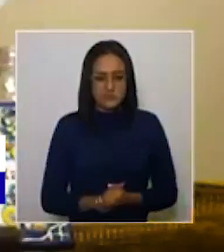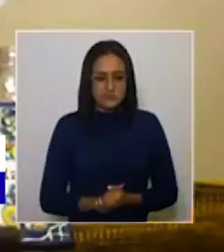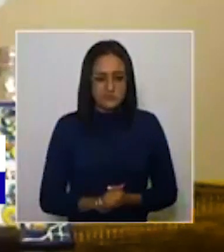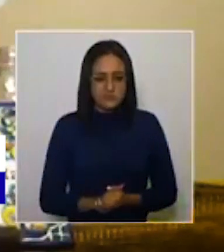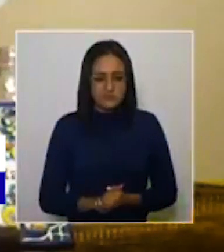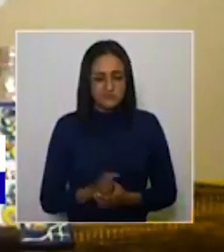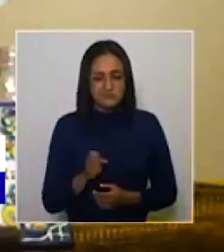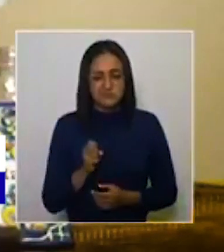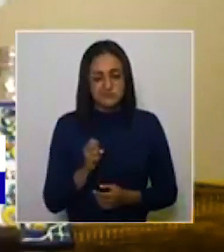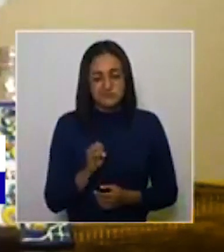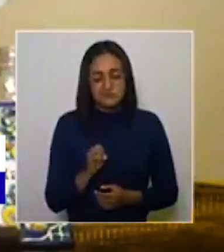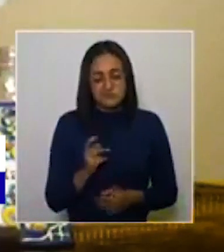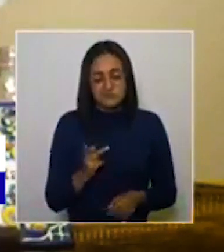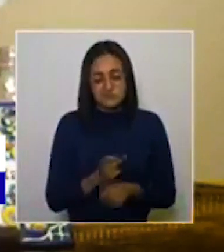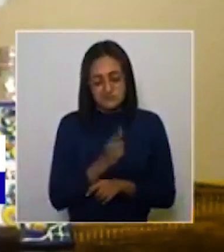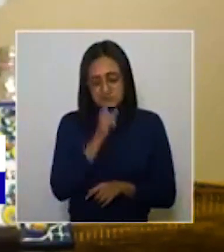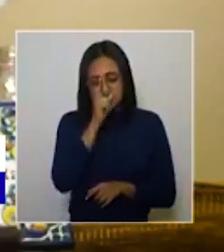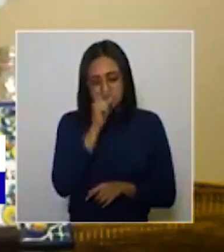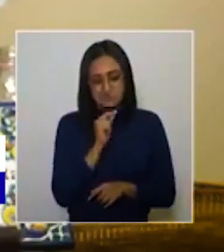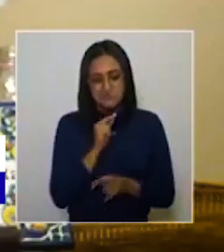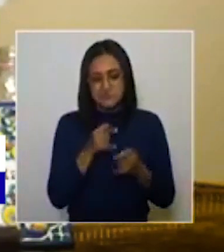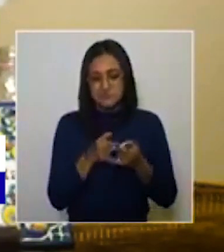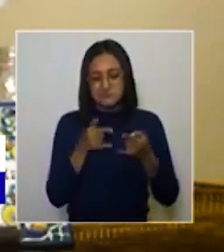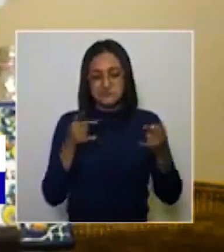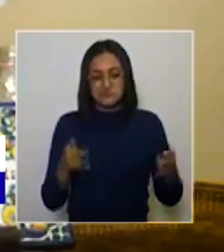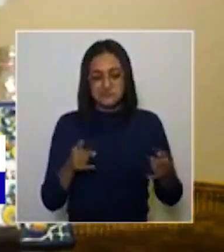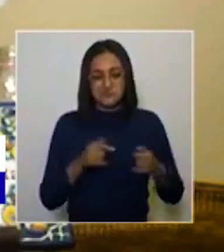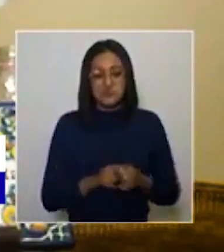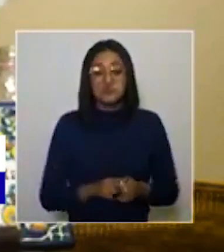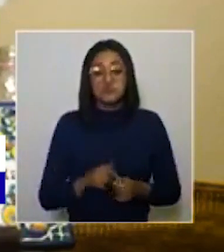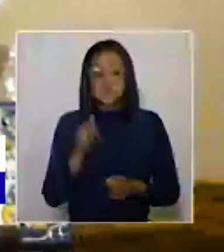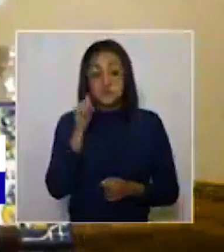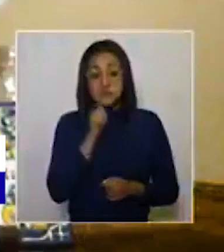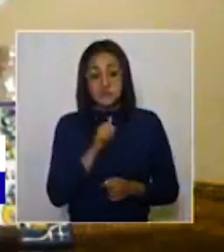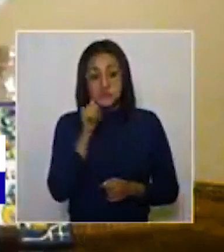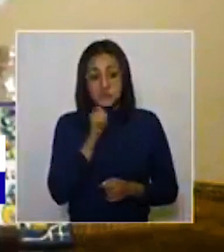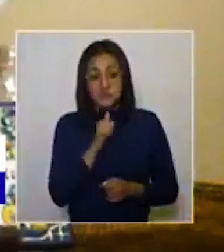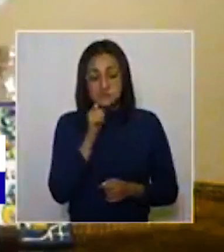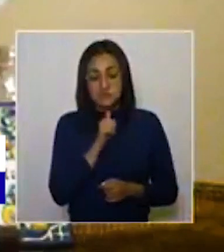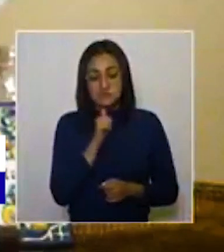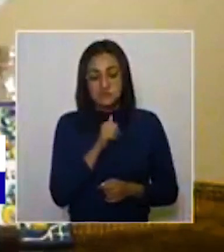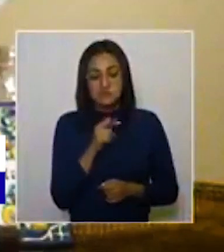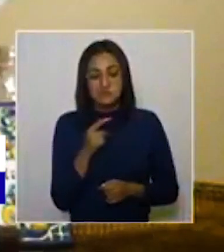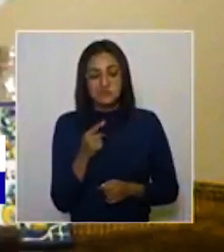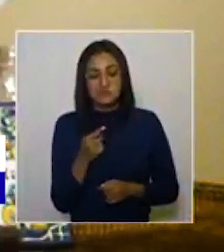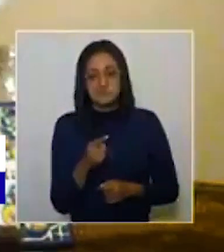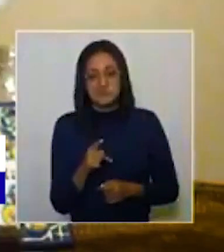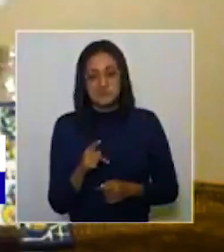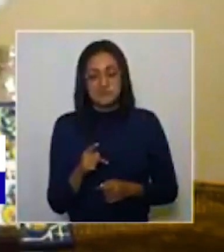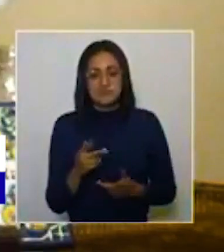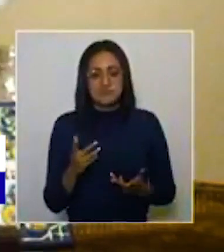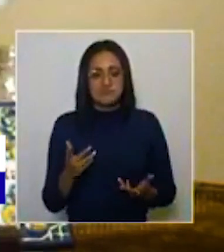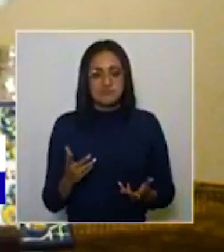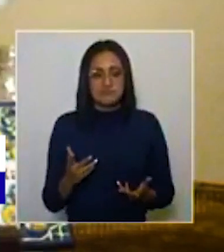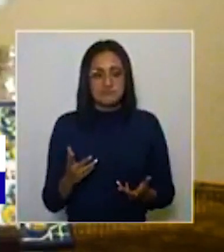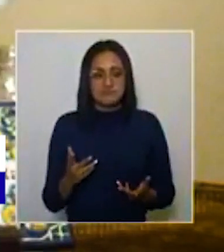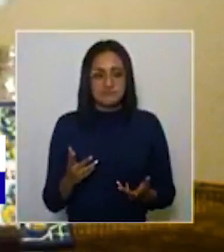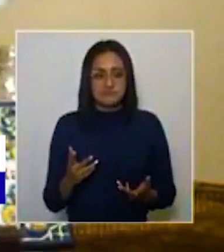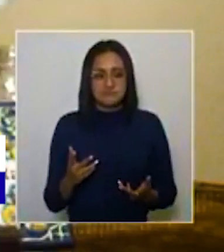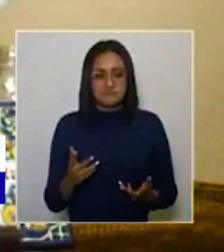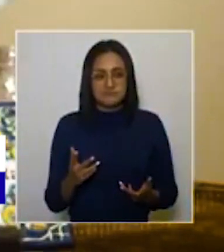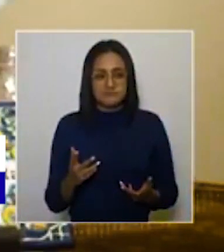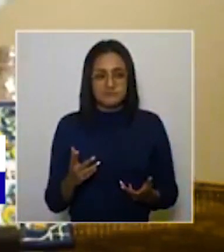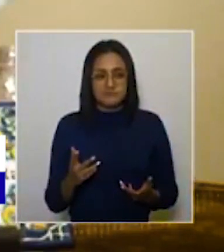así la historia siempre de lado de las fuerzas